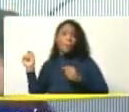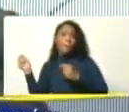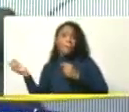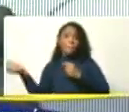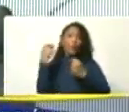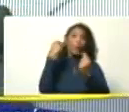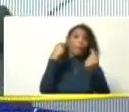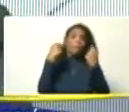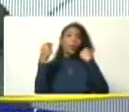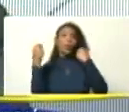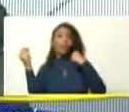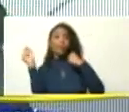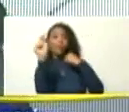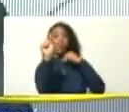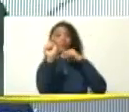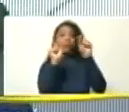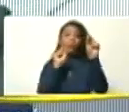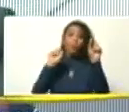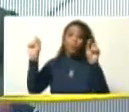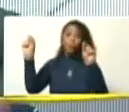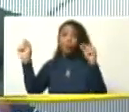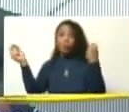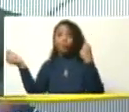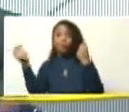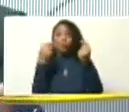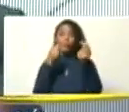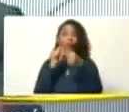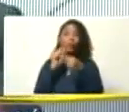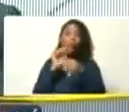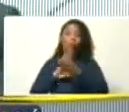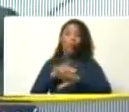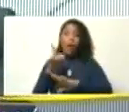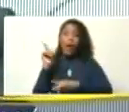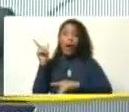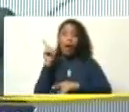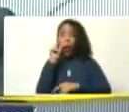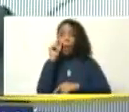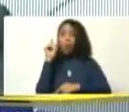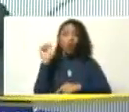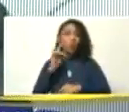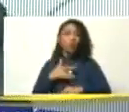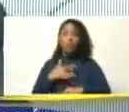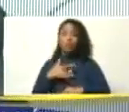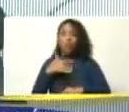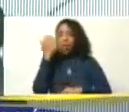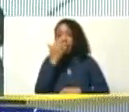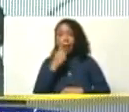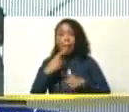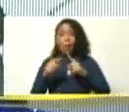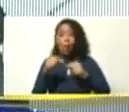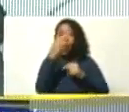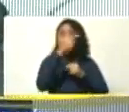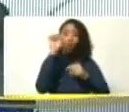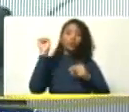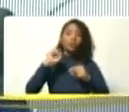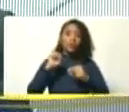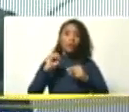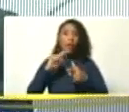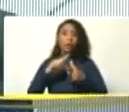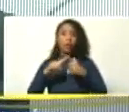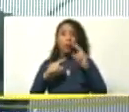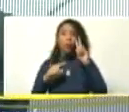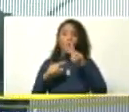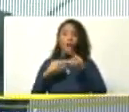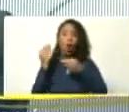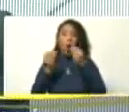pero verdaderamente extraordinarias, porque Pedro no tenía mucho sentido del humor, pero Miquilena sí. Y después vamos a ver un